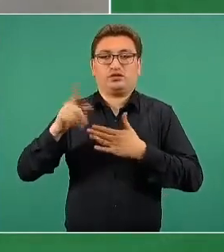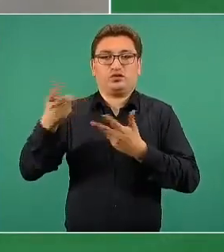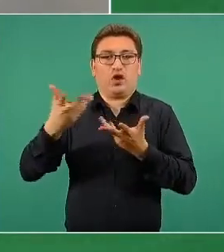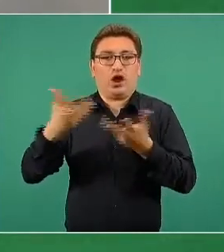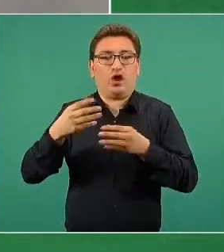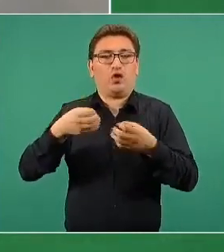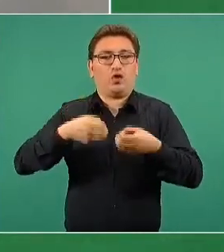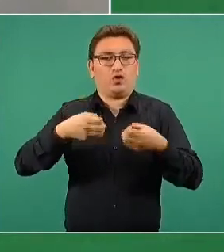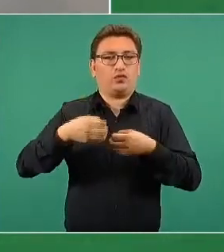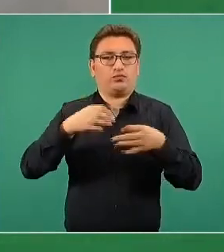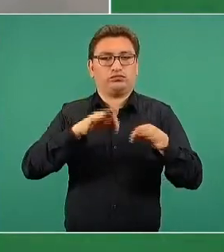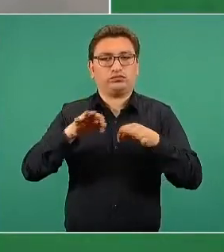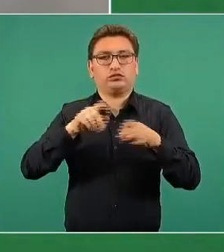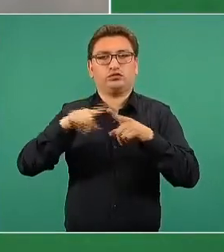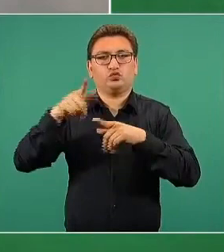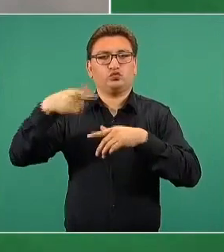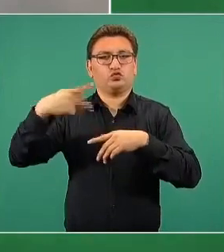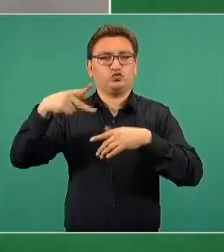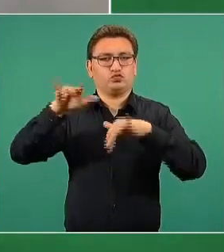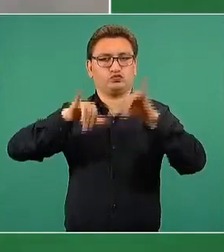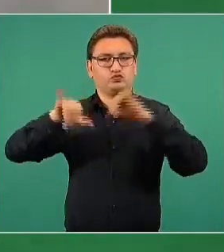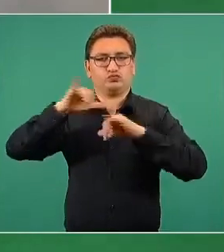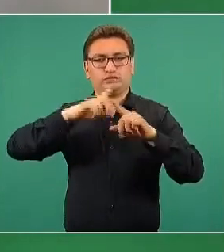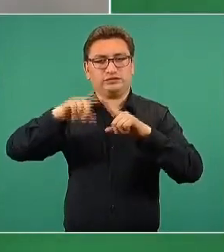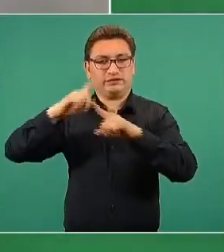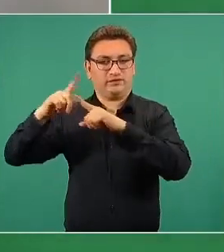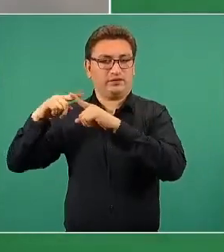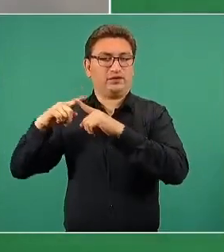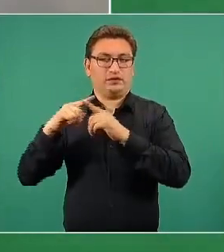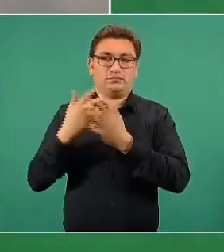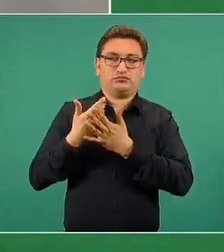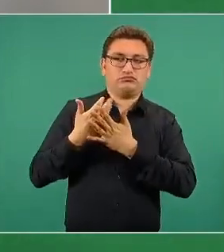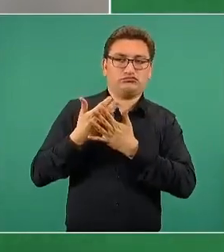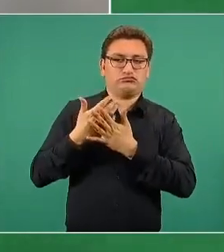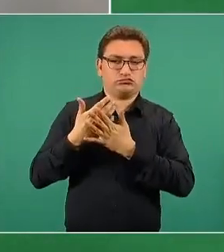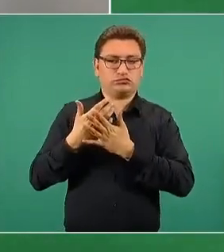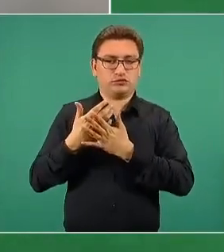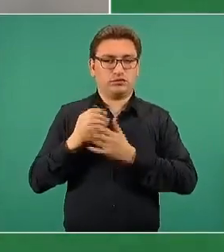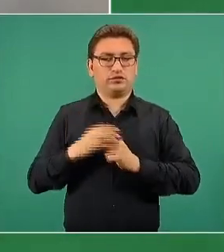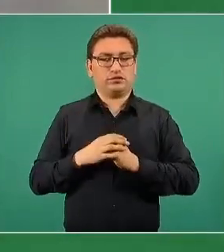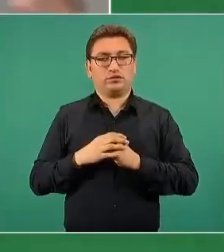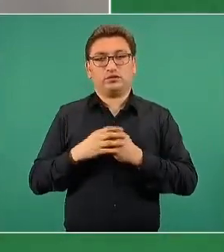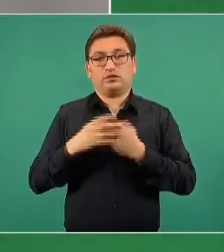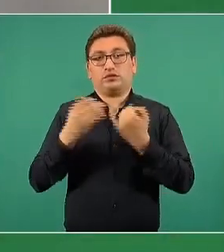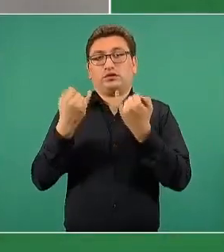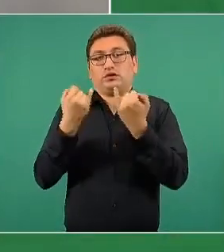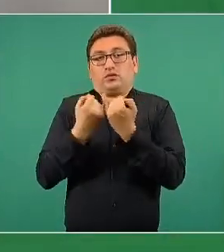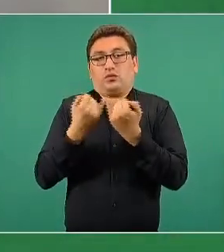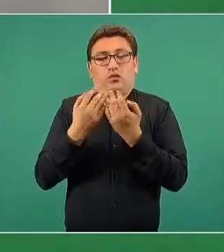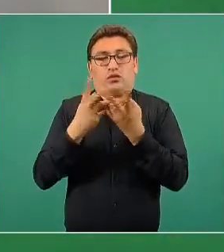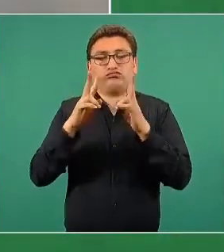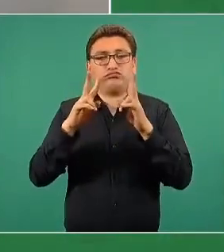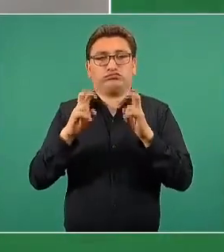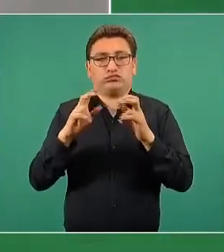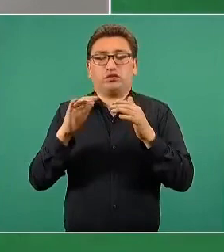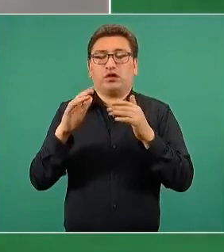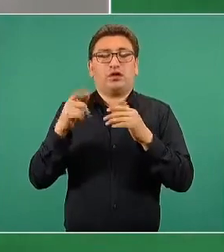los propios laboratorios y de asuntos externos